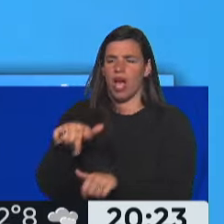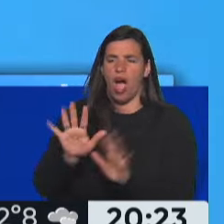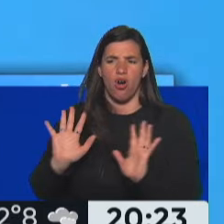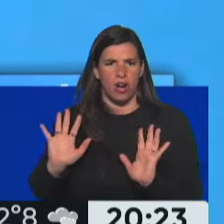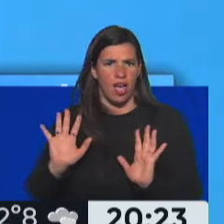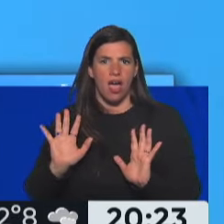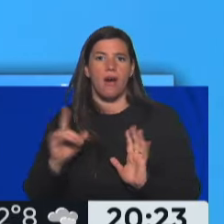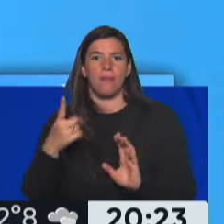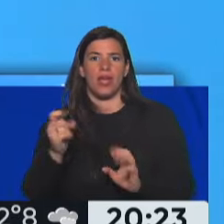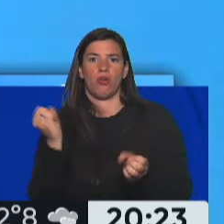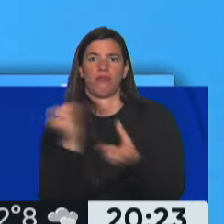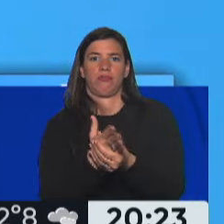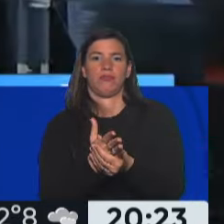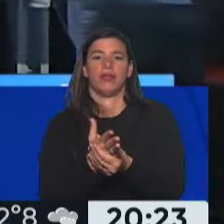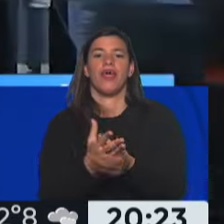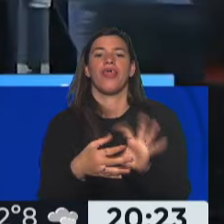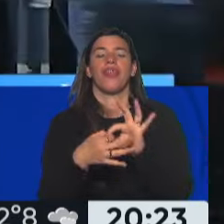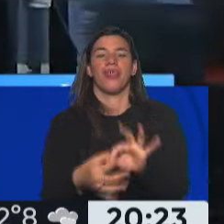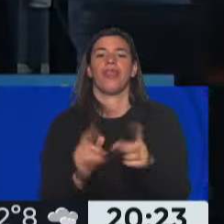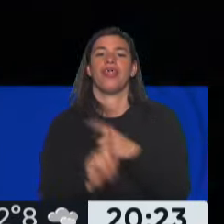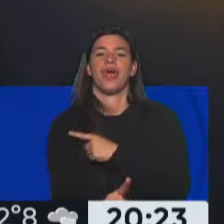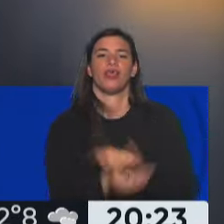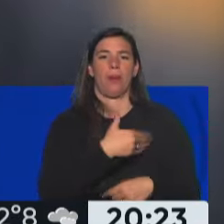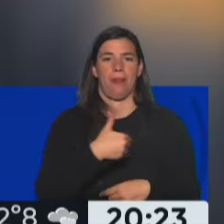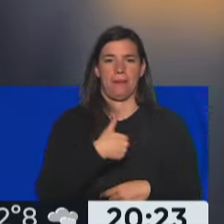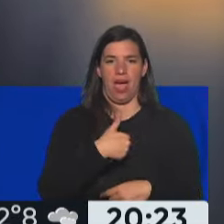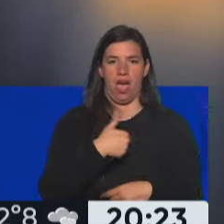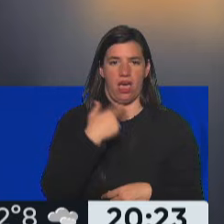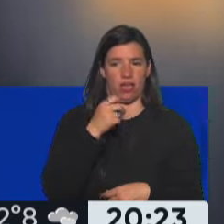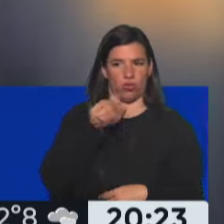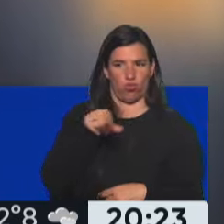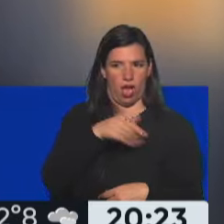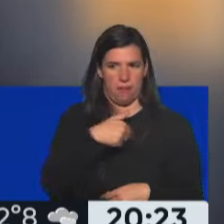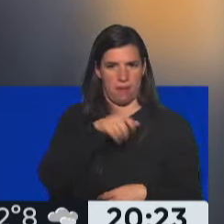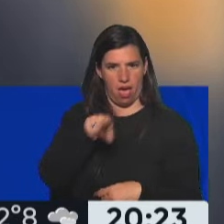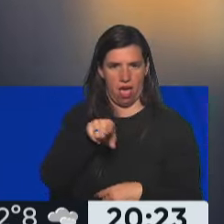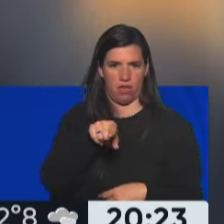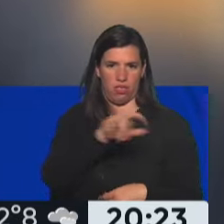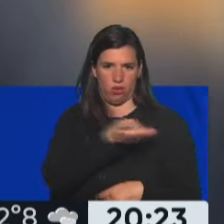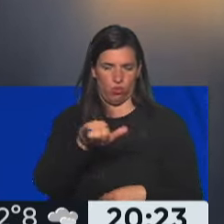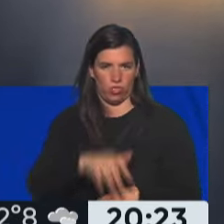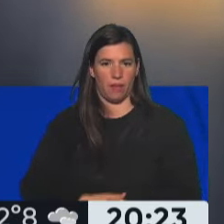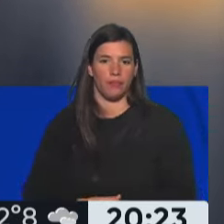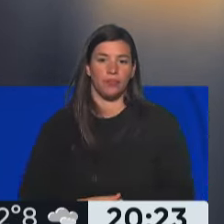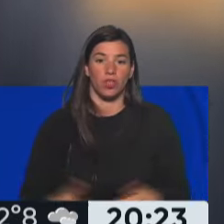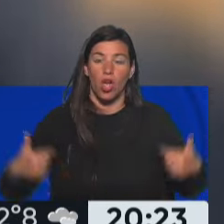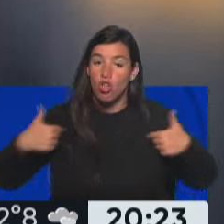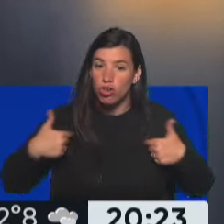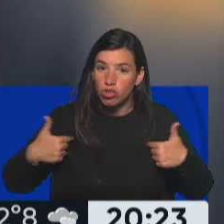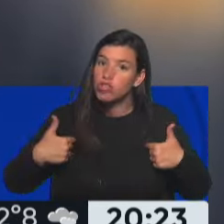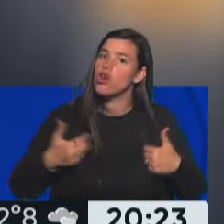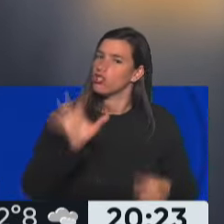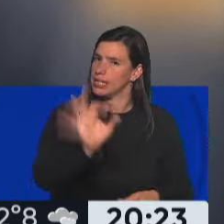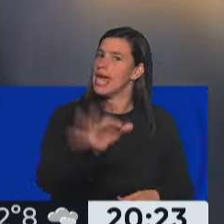caso directamente con la mamá de sus hijas. Obviamente estoy al tanto de todo lo que pasó. No quiero hacerme